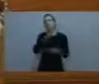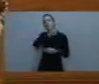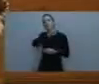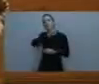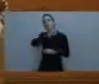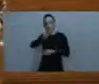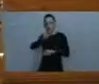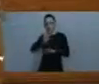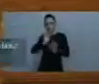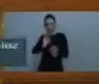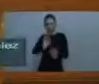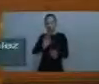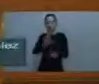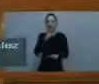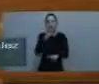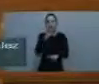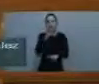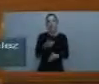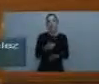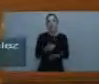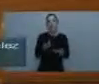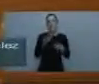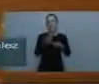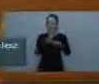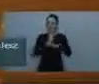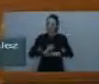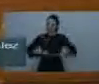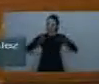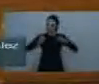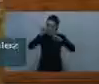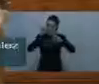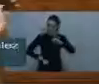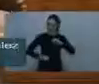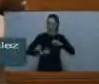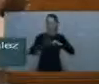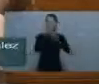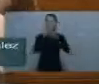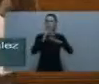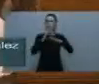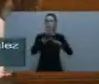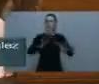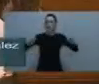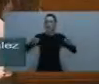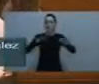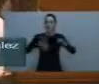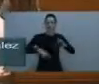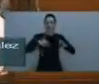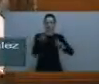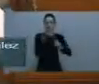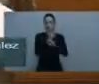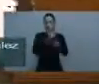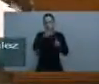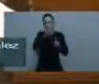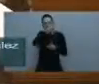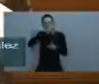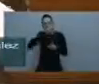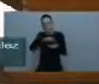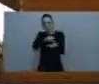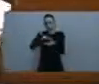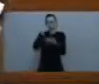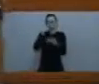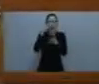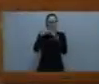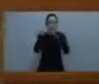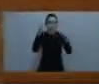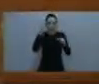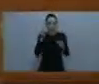pregunta porque para esta Cámara, pero no ya para esta Cámara, para la sociedad asturiana en su conjunto tiene